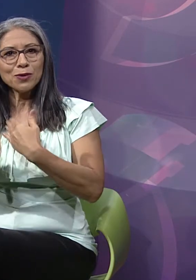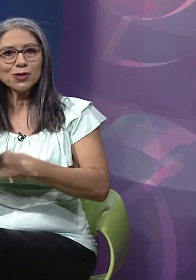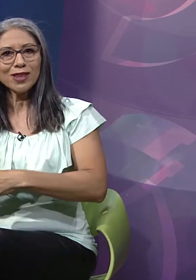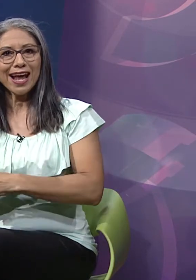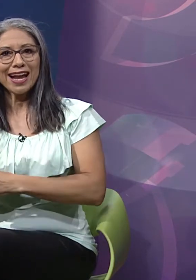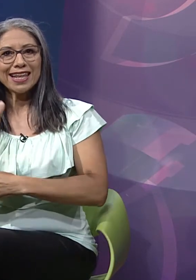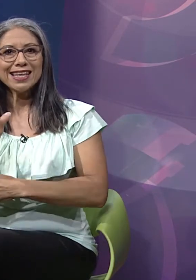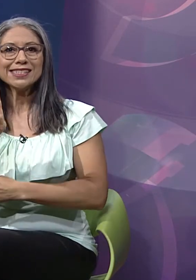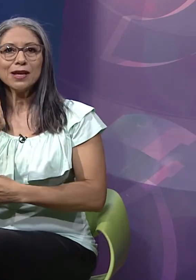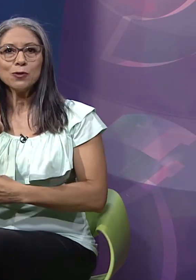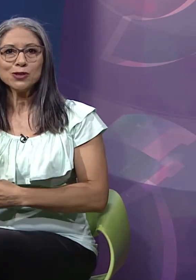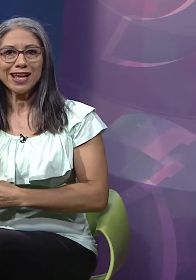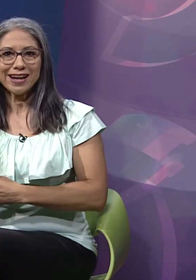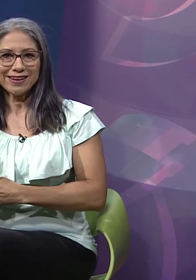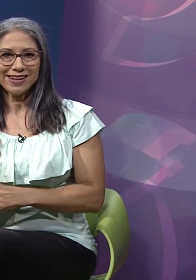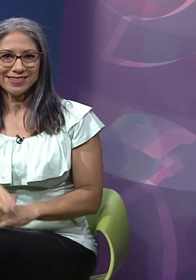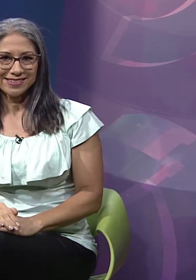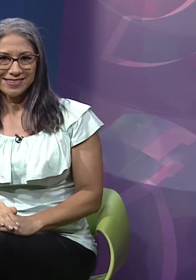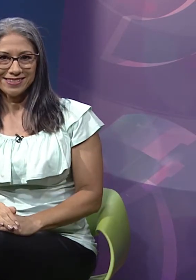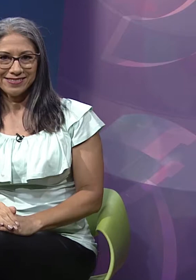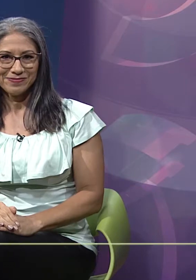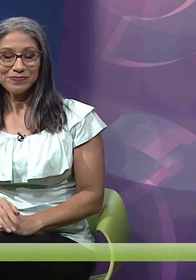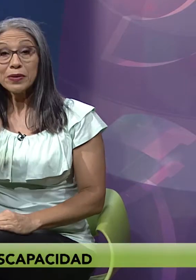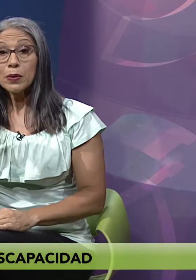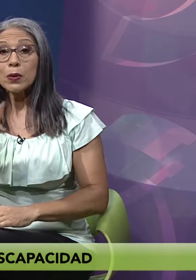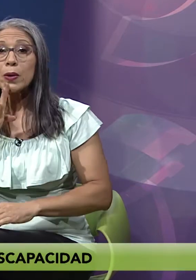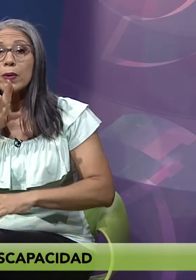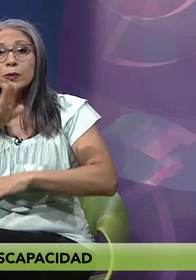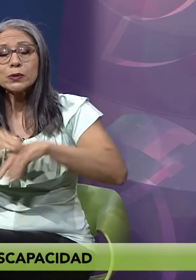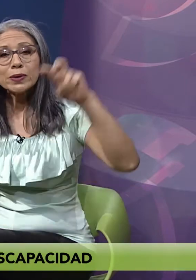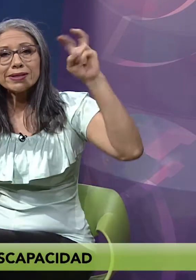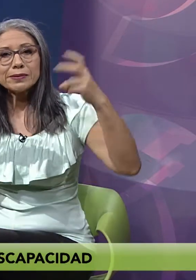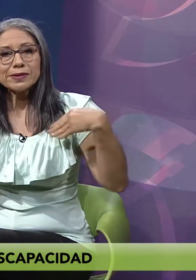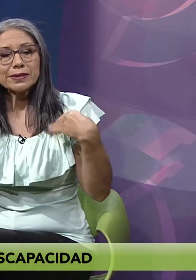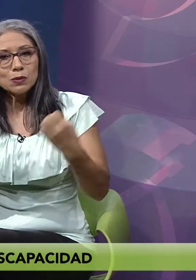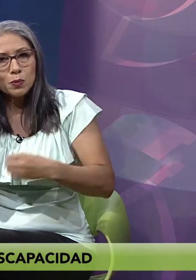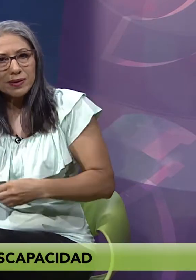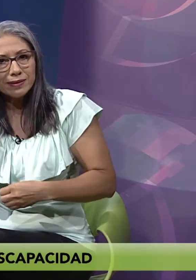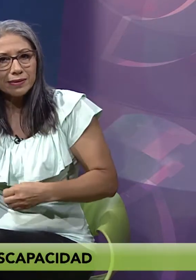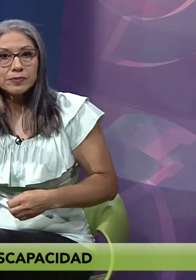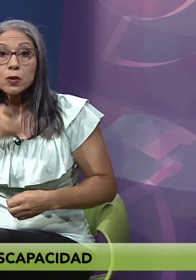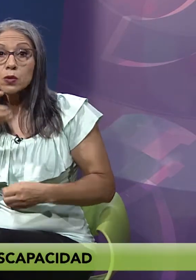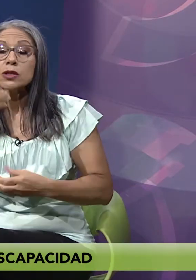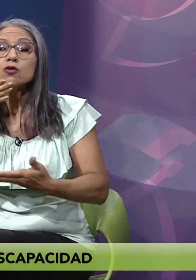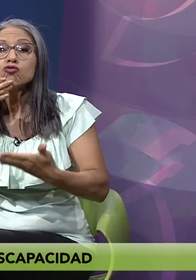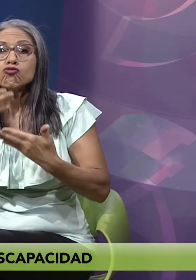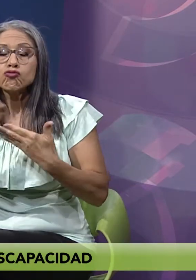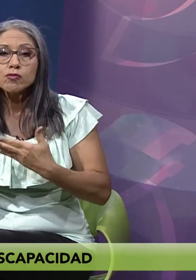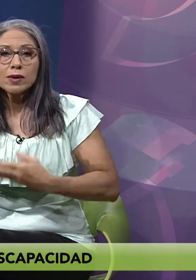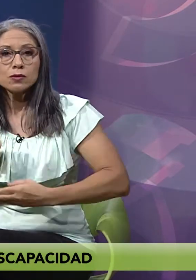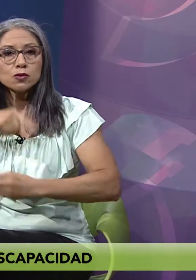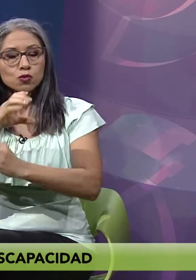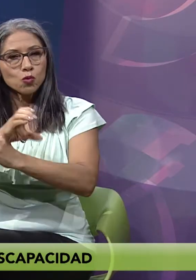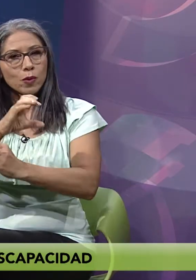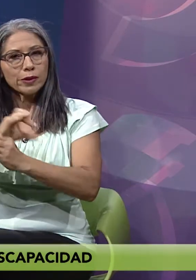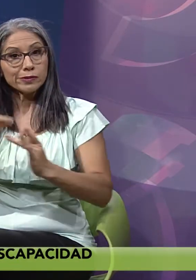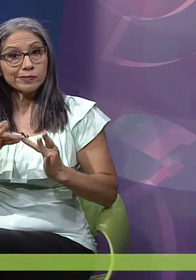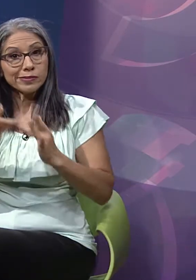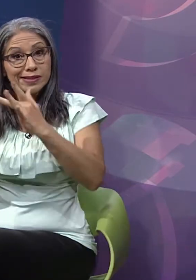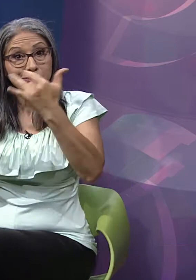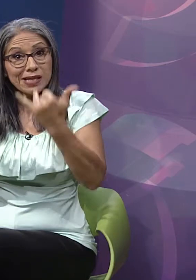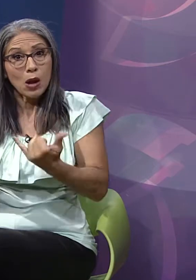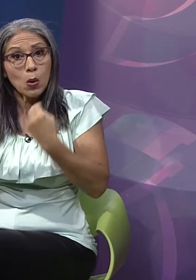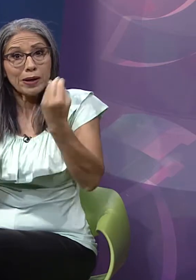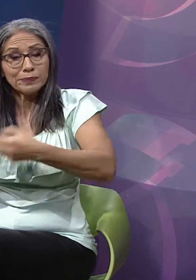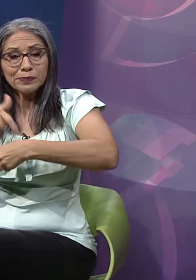esta producción de Canal 15 UCR. Hoy hablamos sobre salud mental, consejos útiles para cuidarnos y en especial cómo